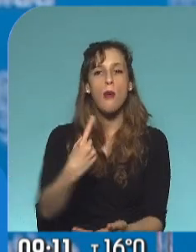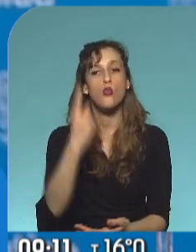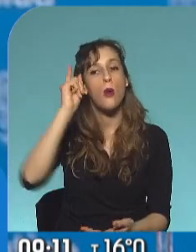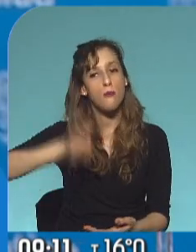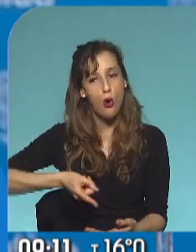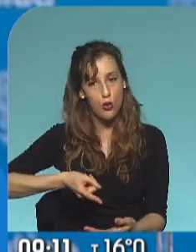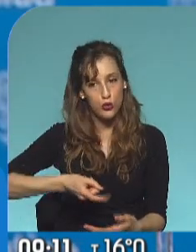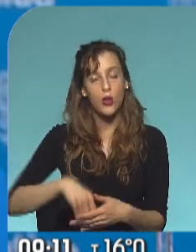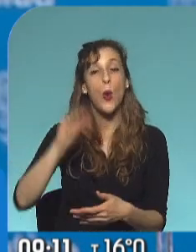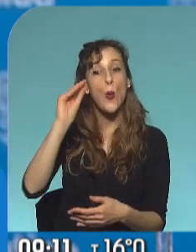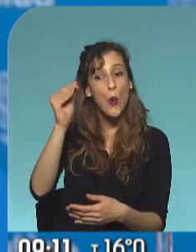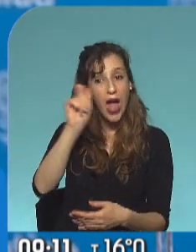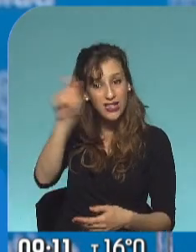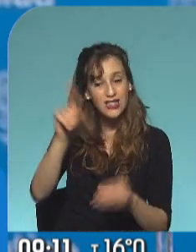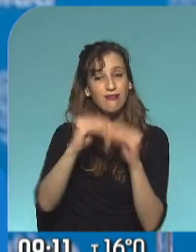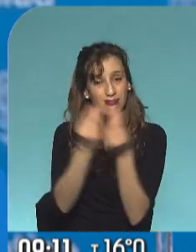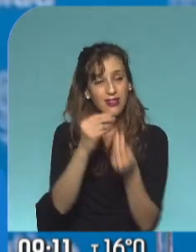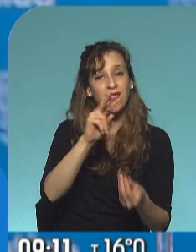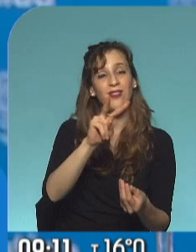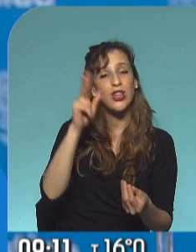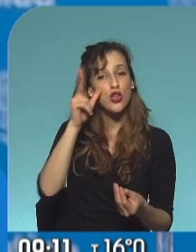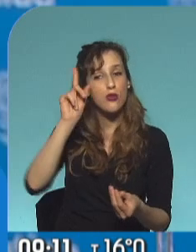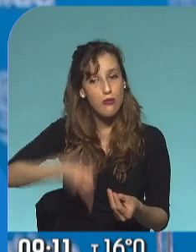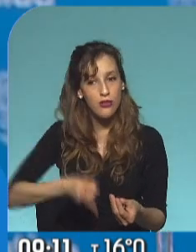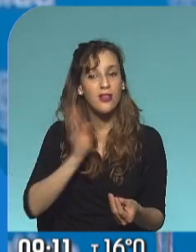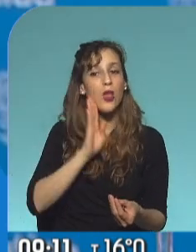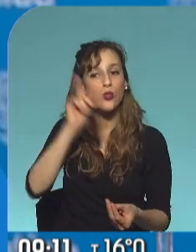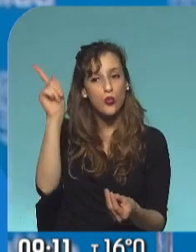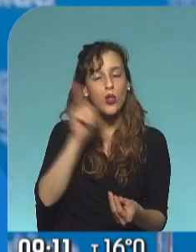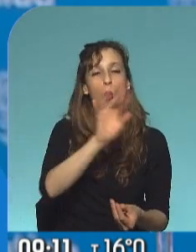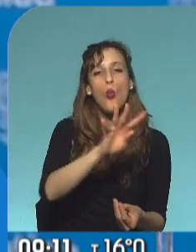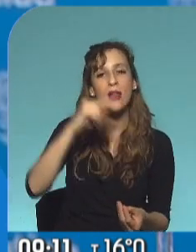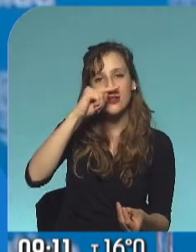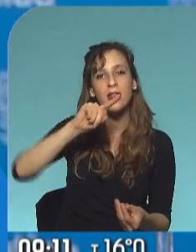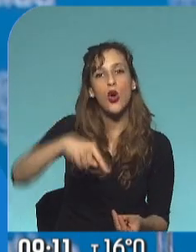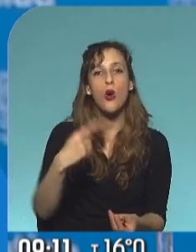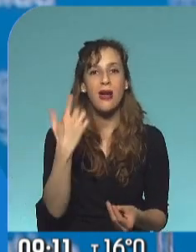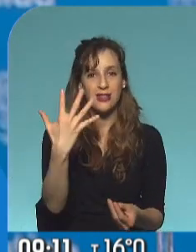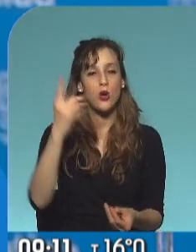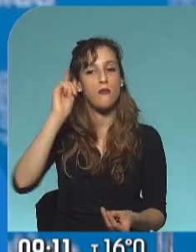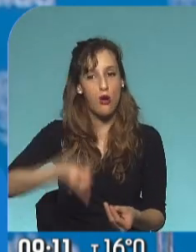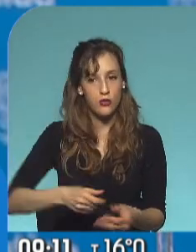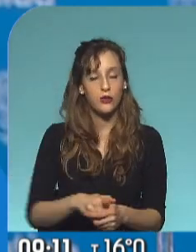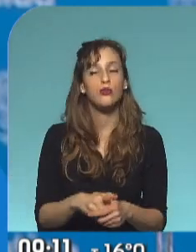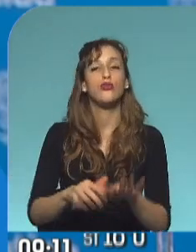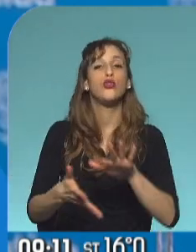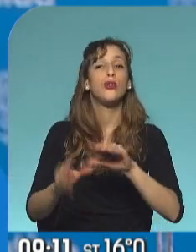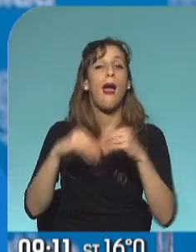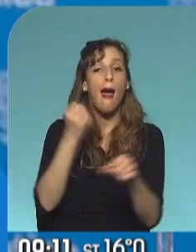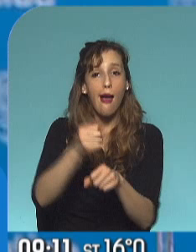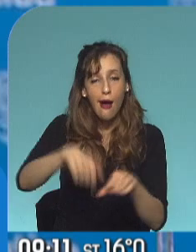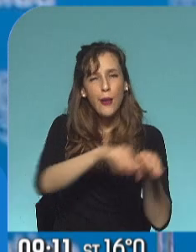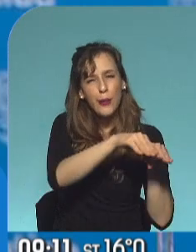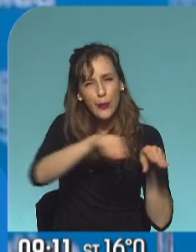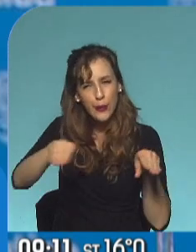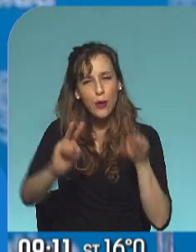los casos brasil el 28 por ciento y eeuu el 40 y 75 la tasa de letalidad a